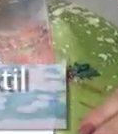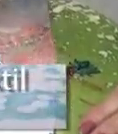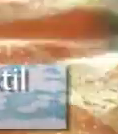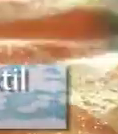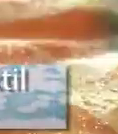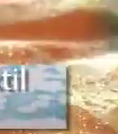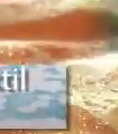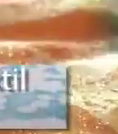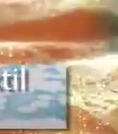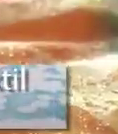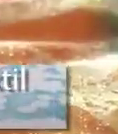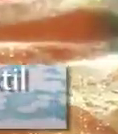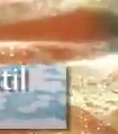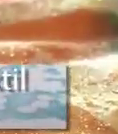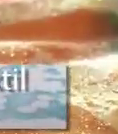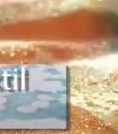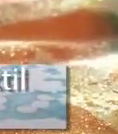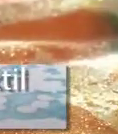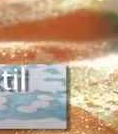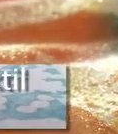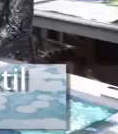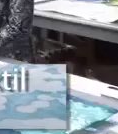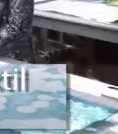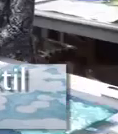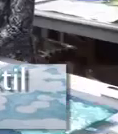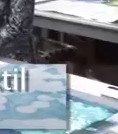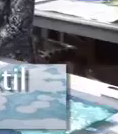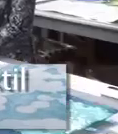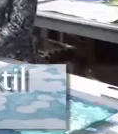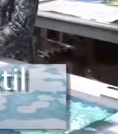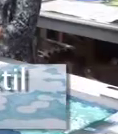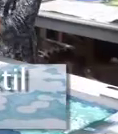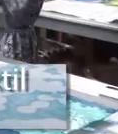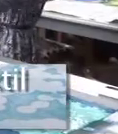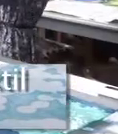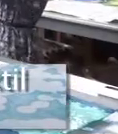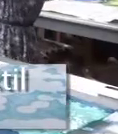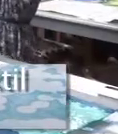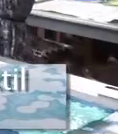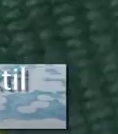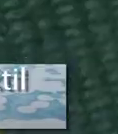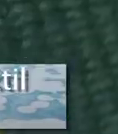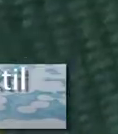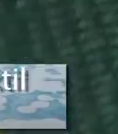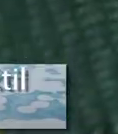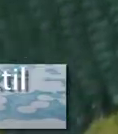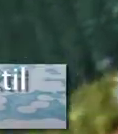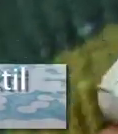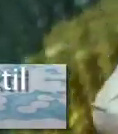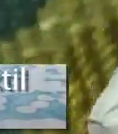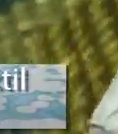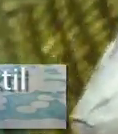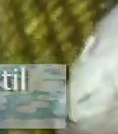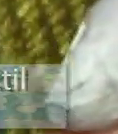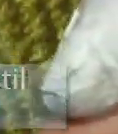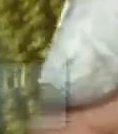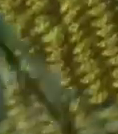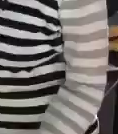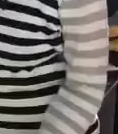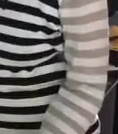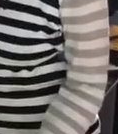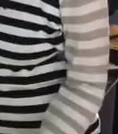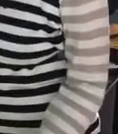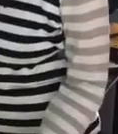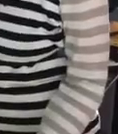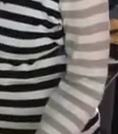Del 21 al 29 de septiembre, la Escuela de Arte y Comunicación Visual presenta Sinergia Textil, un evento donde convergen